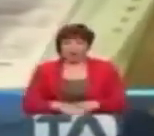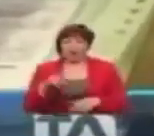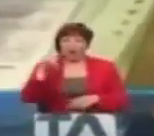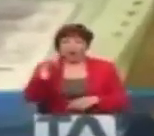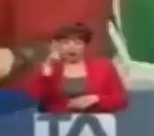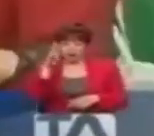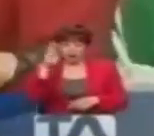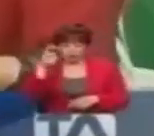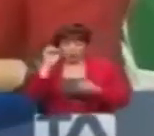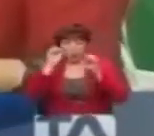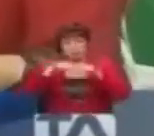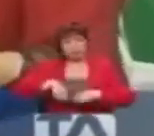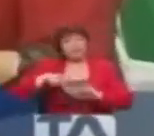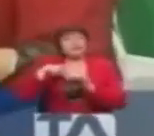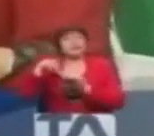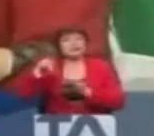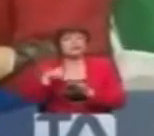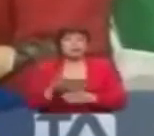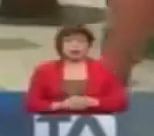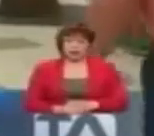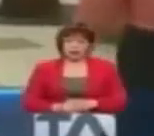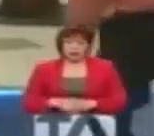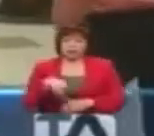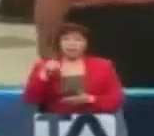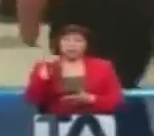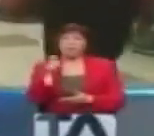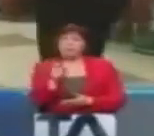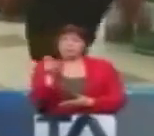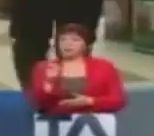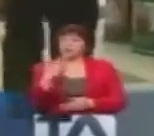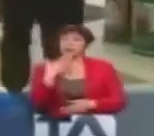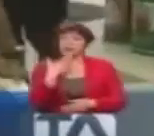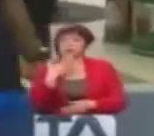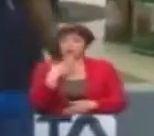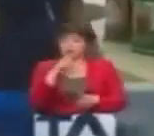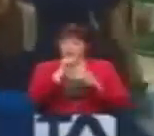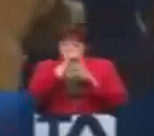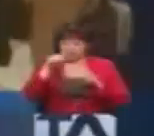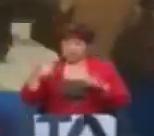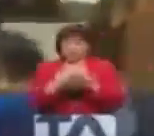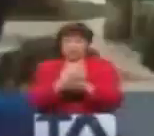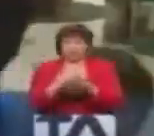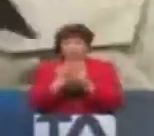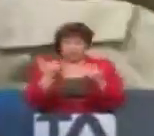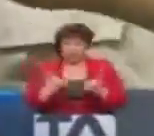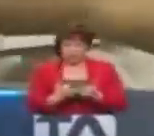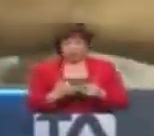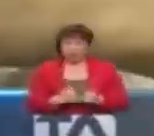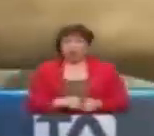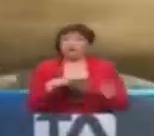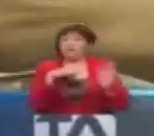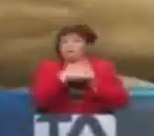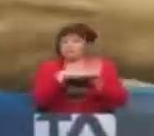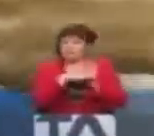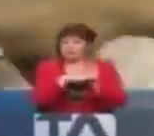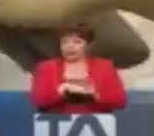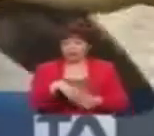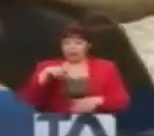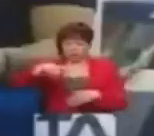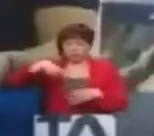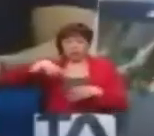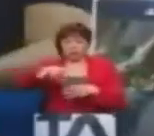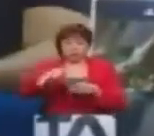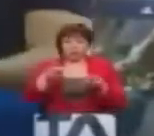servicios públicos a empleados o proveedores a través del Sistema Nacional de Pagos, mediante débito de cuenta, pago con tarjeta de